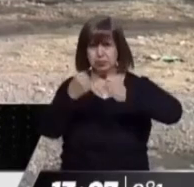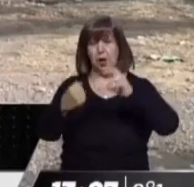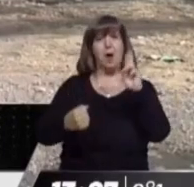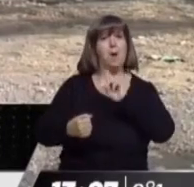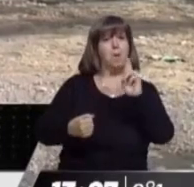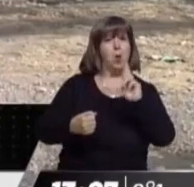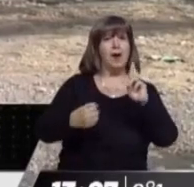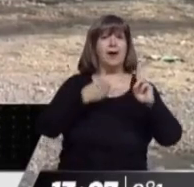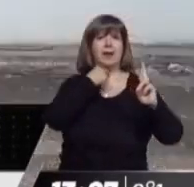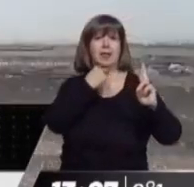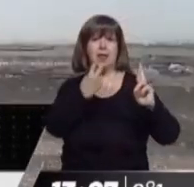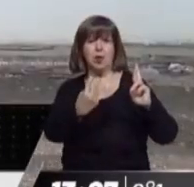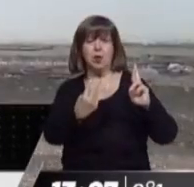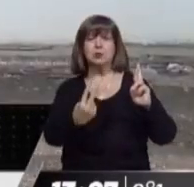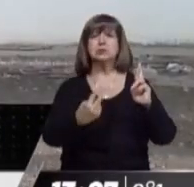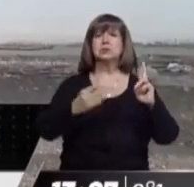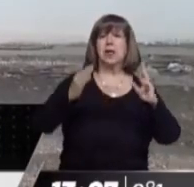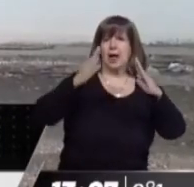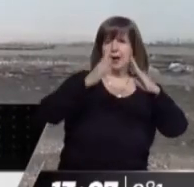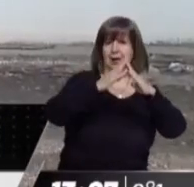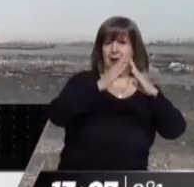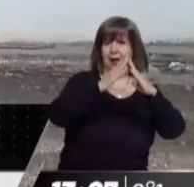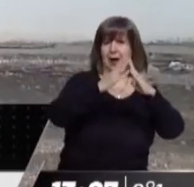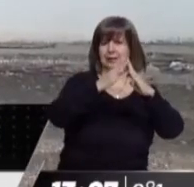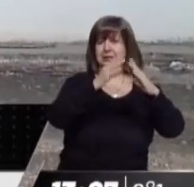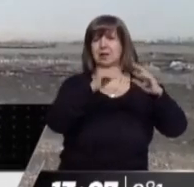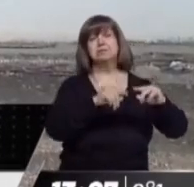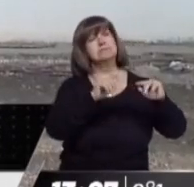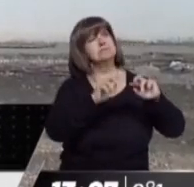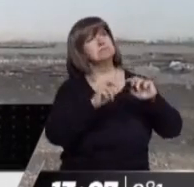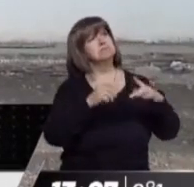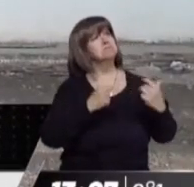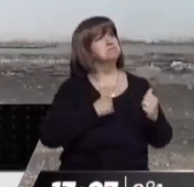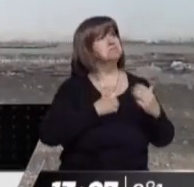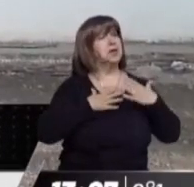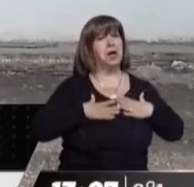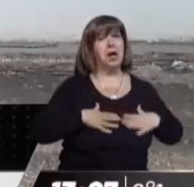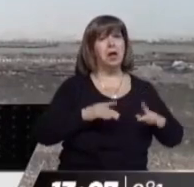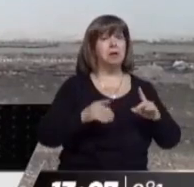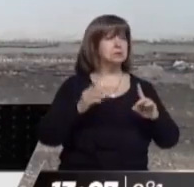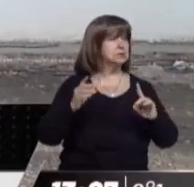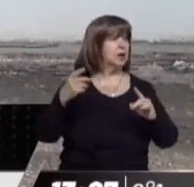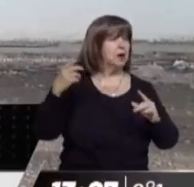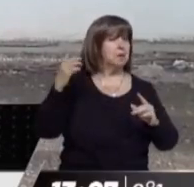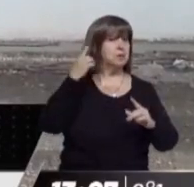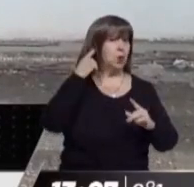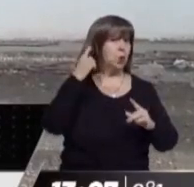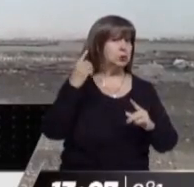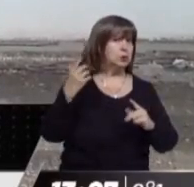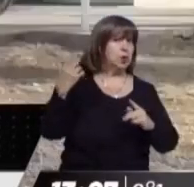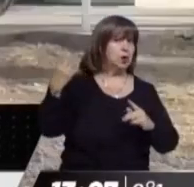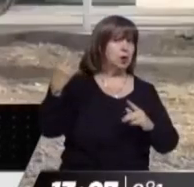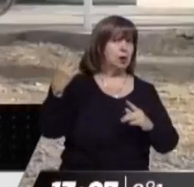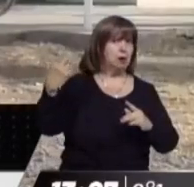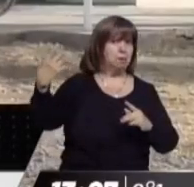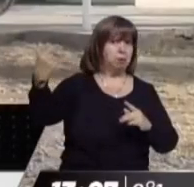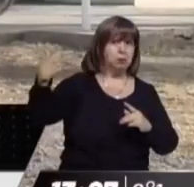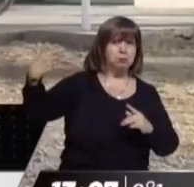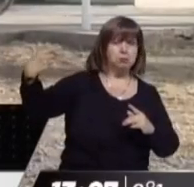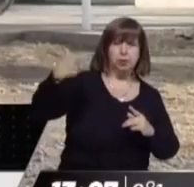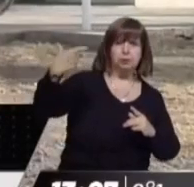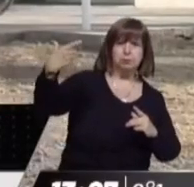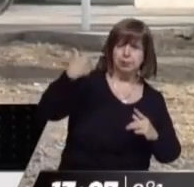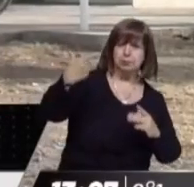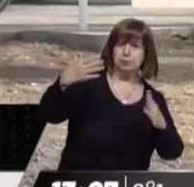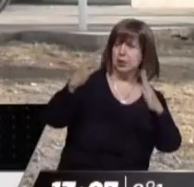una mujer y sus hijos estaban dentro de esta vivienda Cuando comenzó a sentir detonaciones contra su propia vivienda